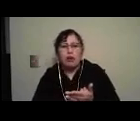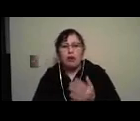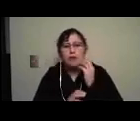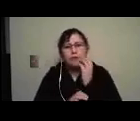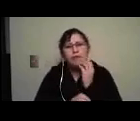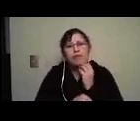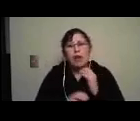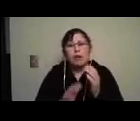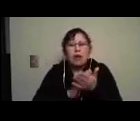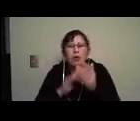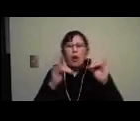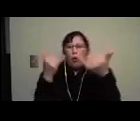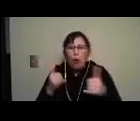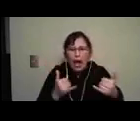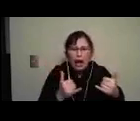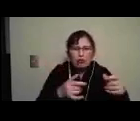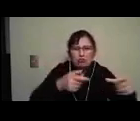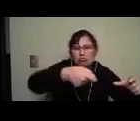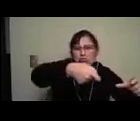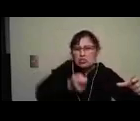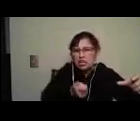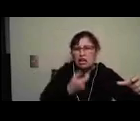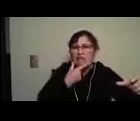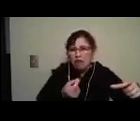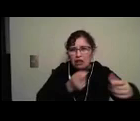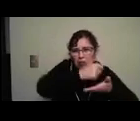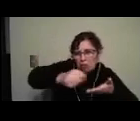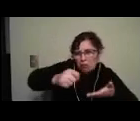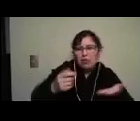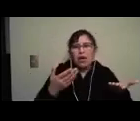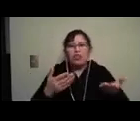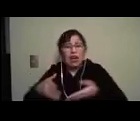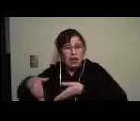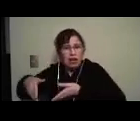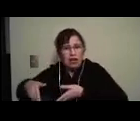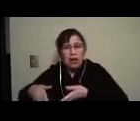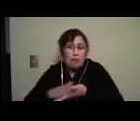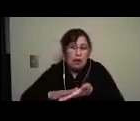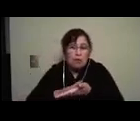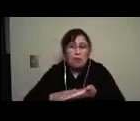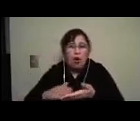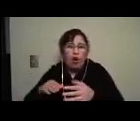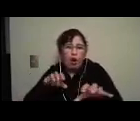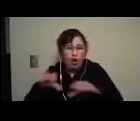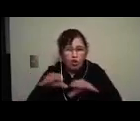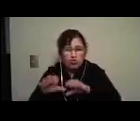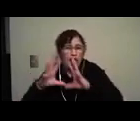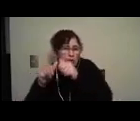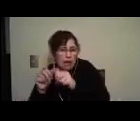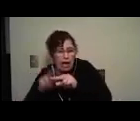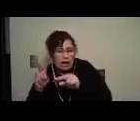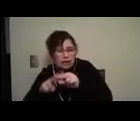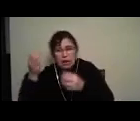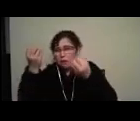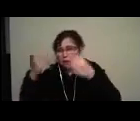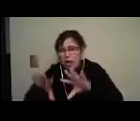juegos, ya aprender información rutinaria, perderse caminos familiares, cierto problema en el lenguaje, tener dificultad para recordar